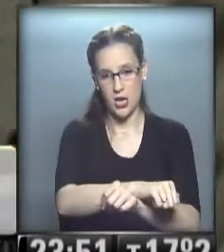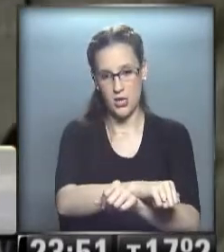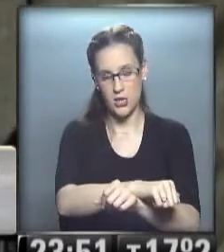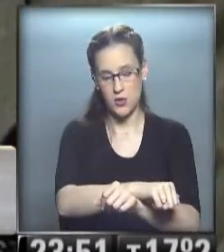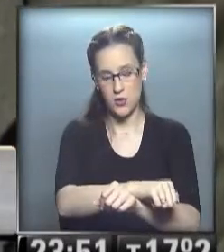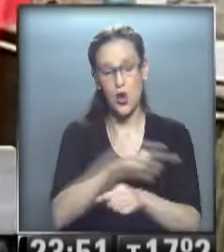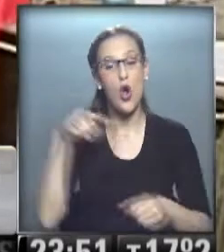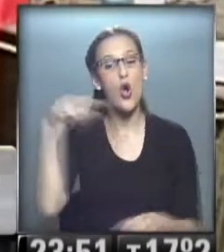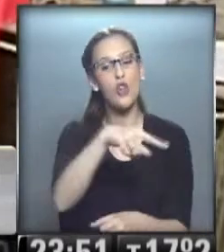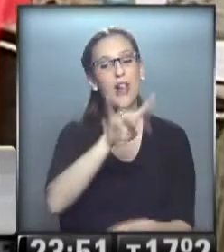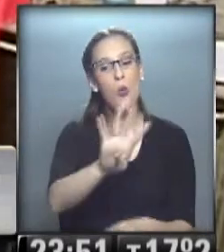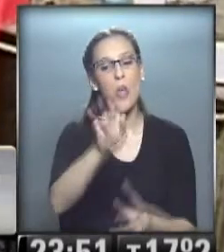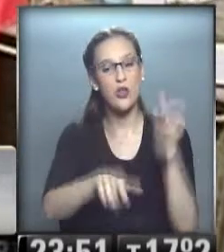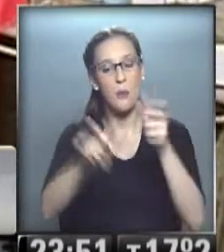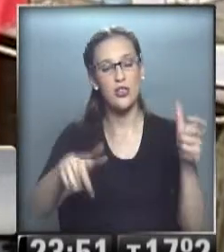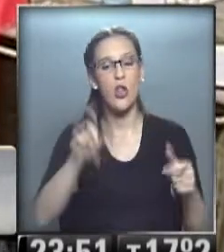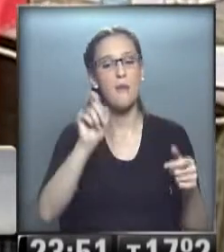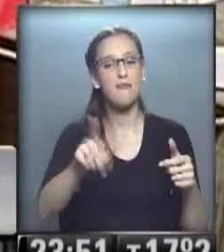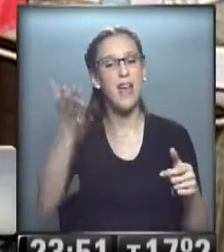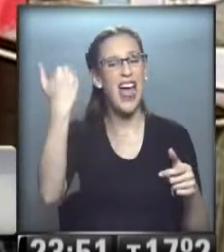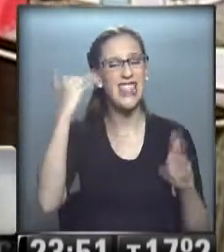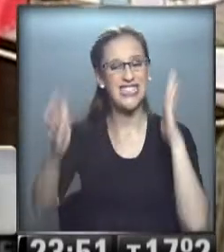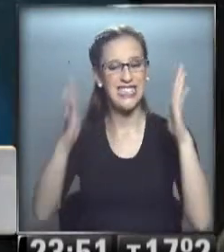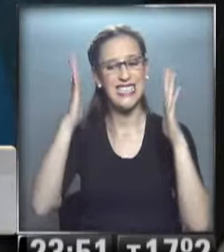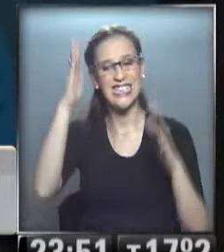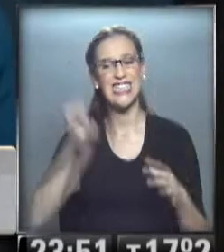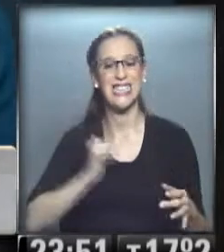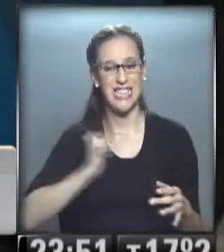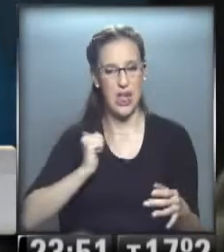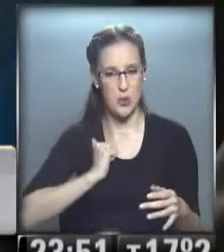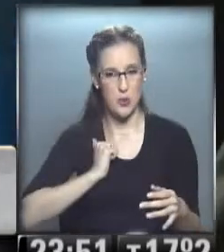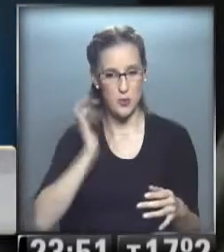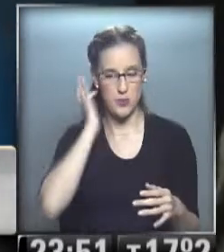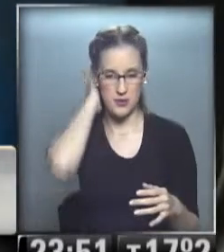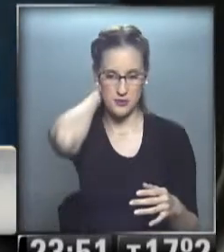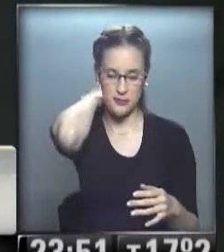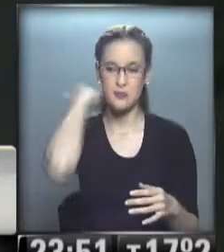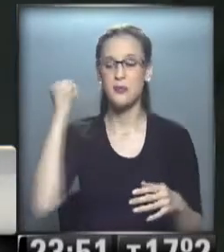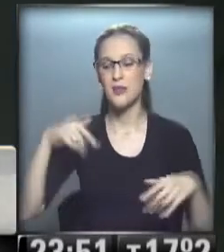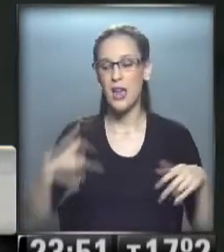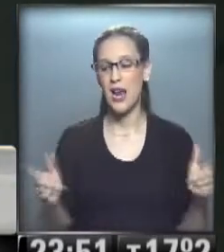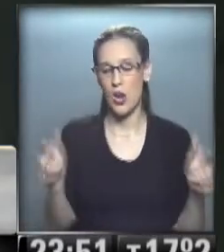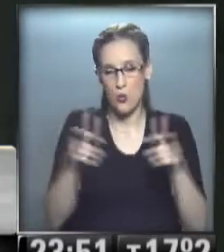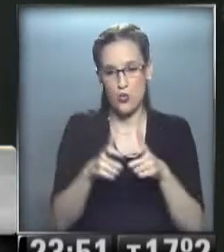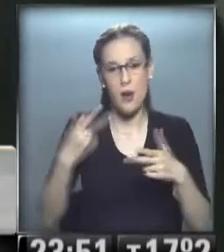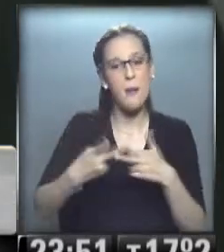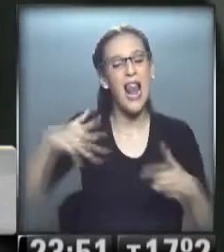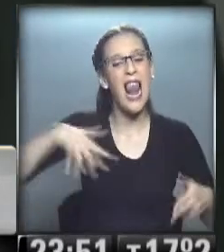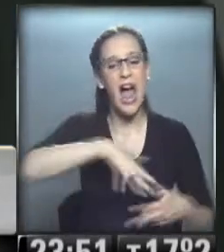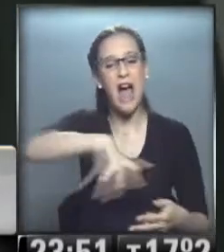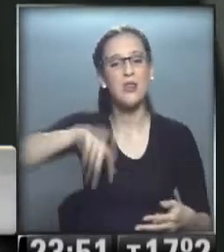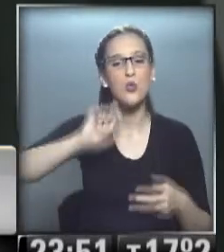contra cuatro represores franquistas, víctimas del franquismo y antiguos republicanos, se reunieron en la Plaza San Jaume de